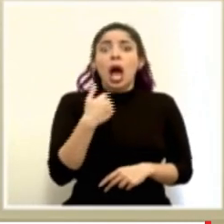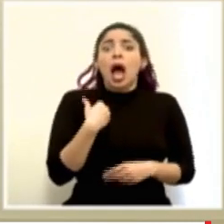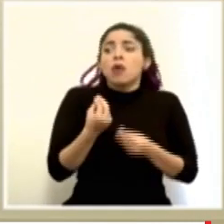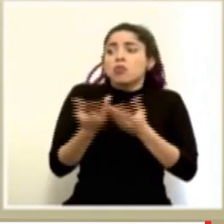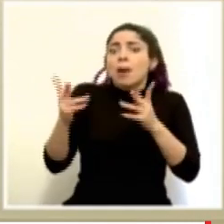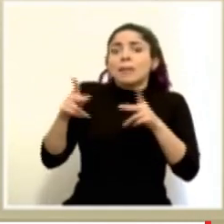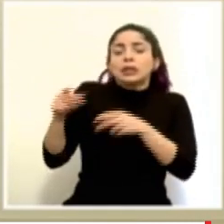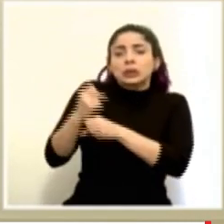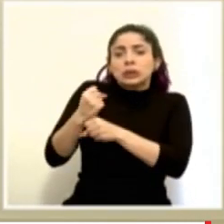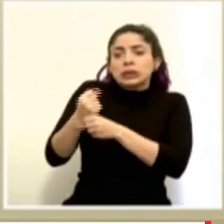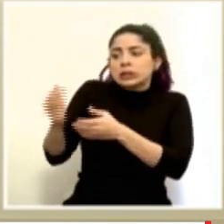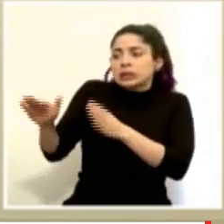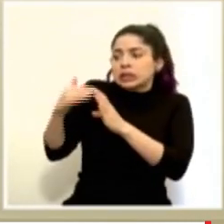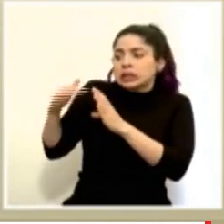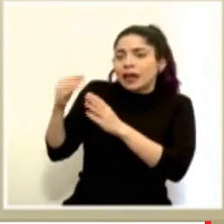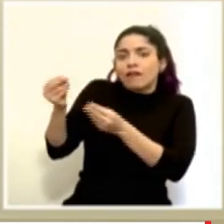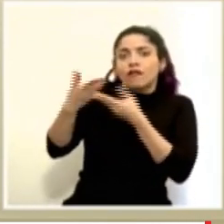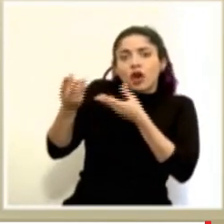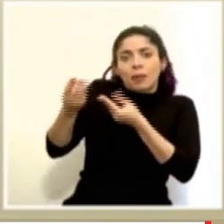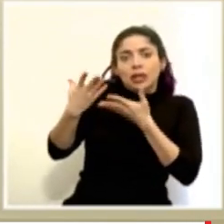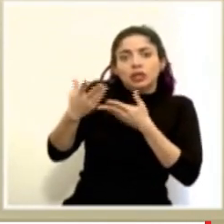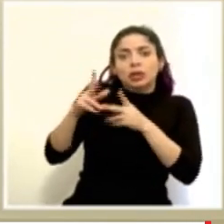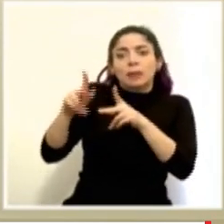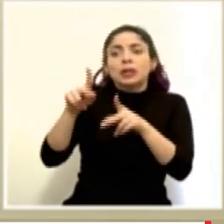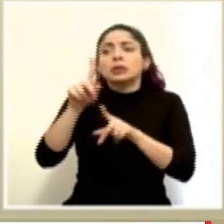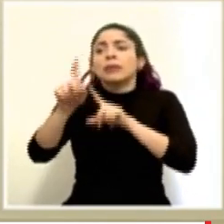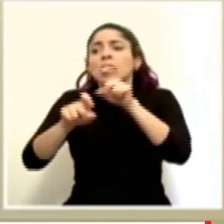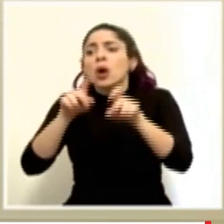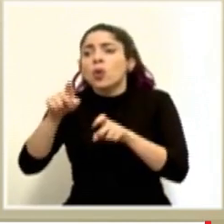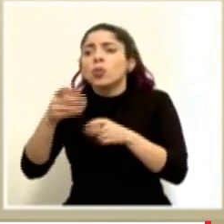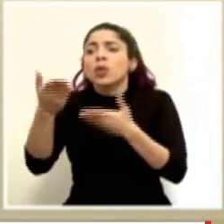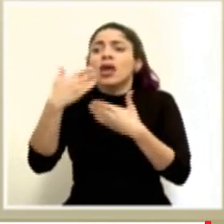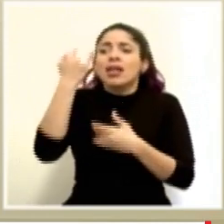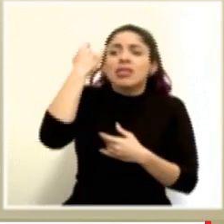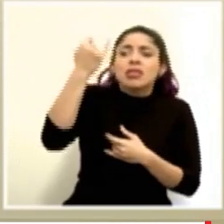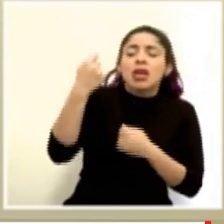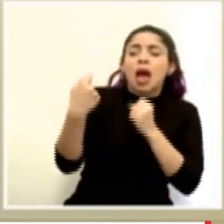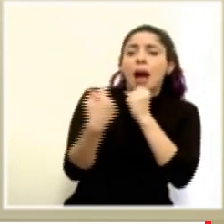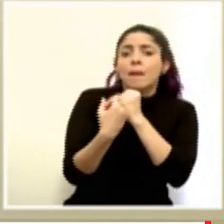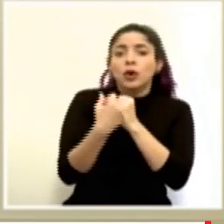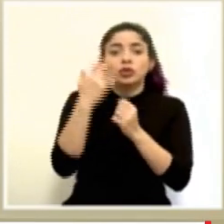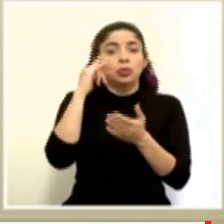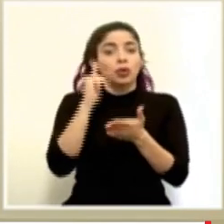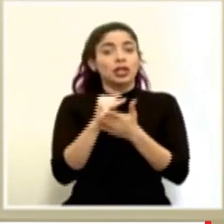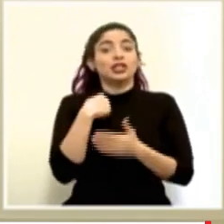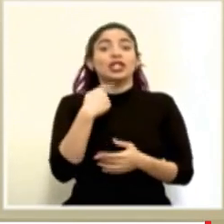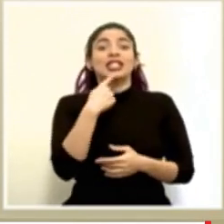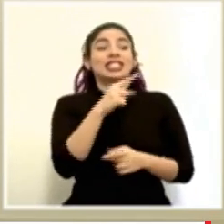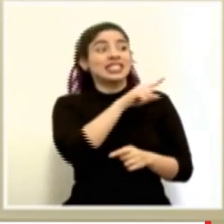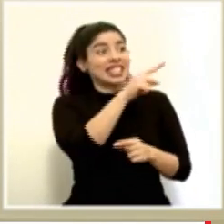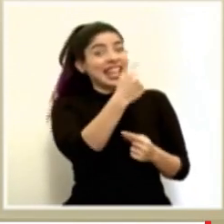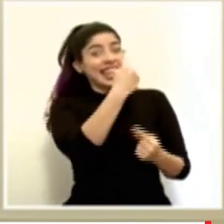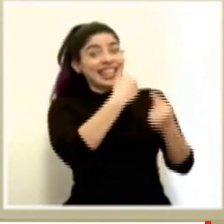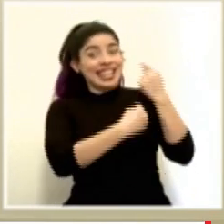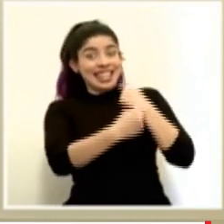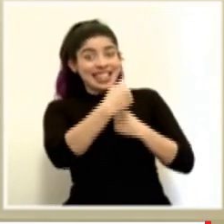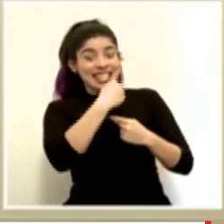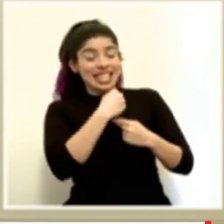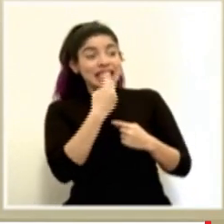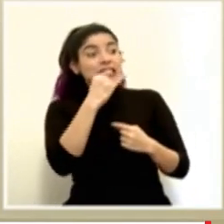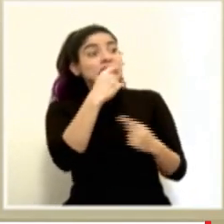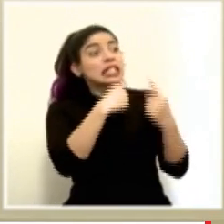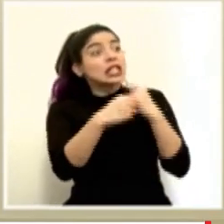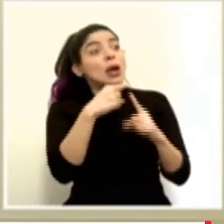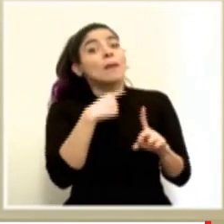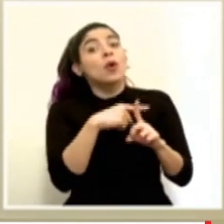que nos da información, gente de otros sectores, gente que estamos también consultando y que da ideas y que da aportes. Por eso yo digo que las críticas, entre más